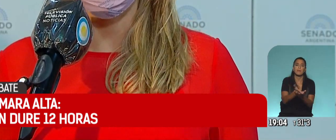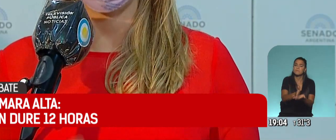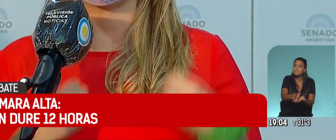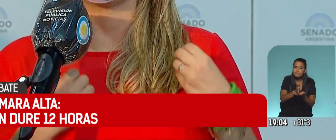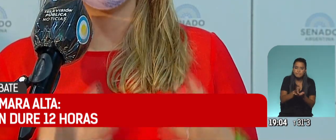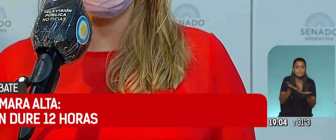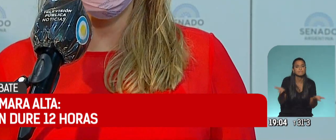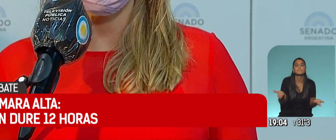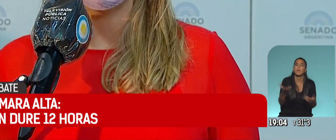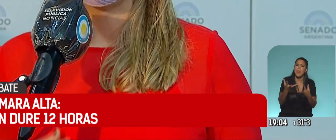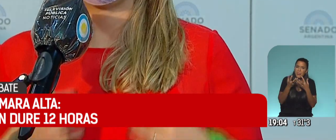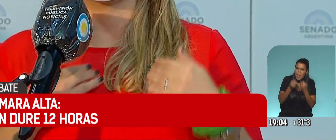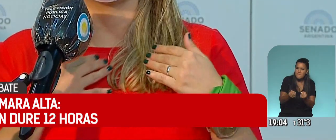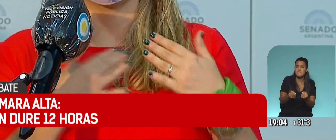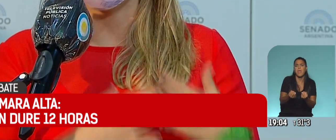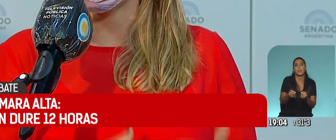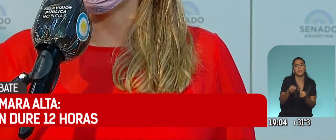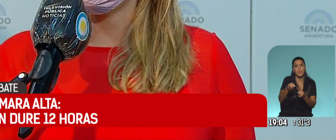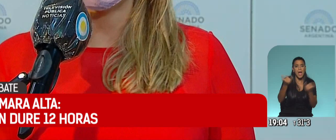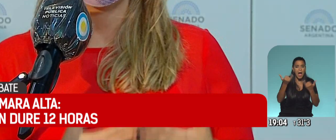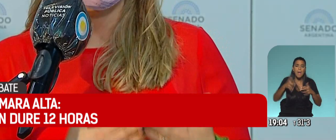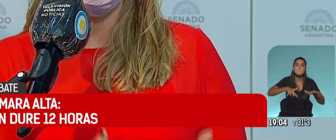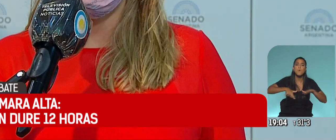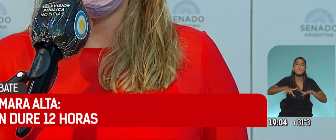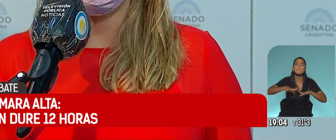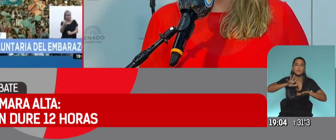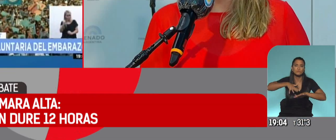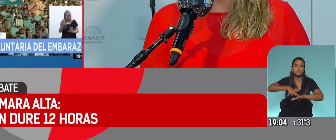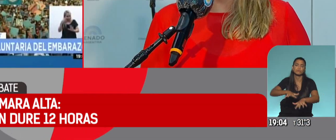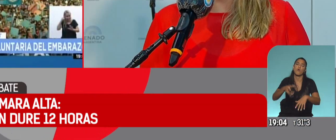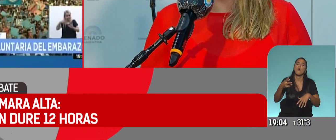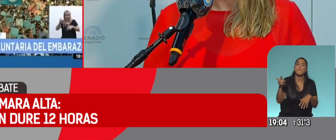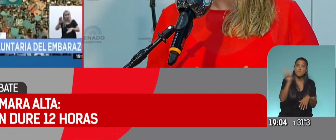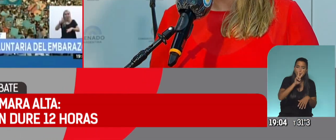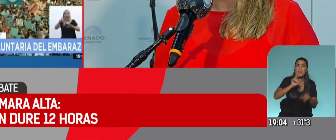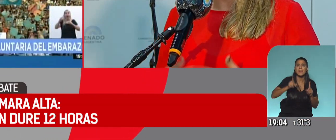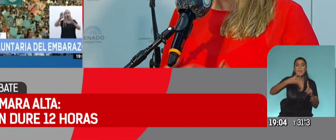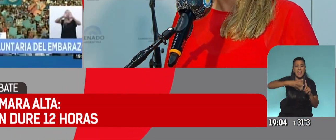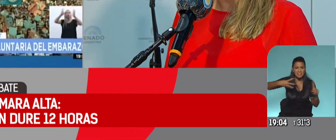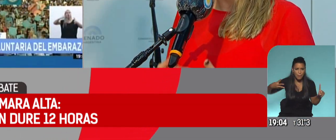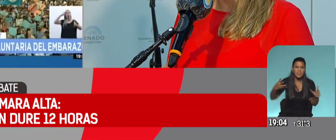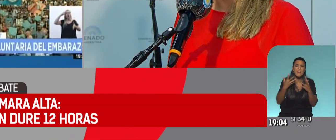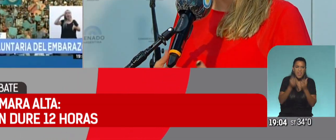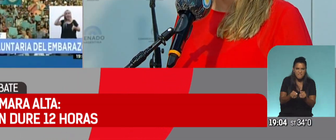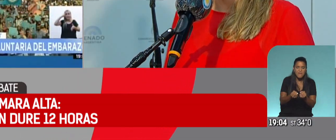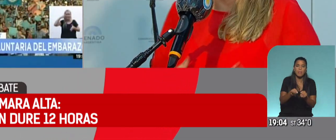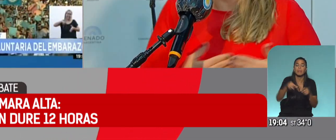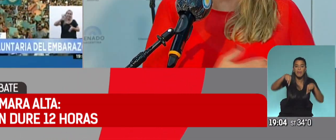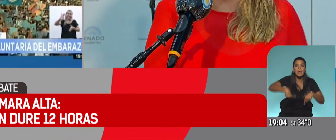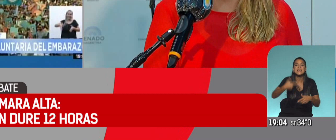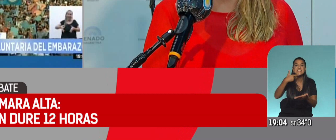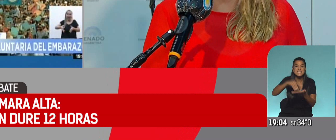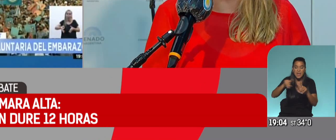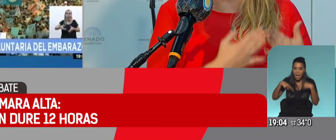construido, que ha defendido, que hay un movimiento de mujeres y personas LGBT que defiende y creo que es hora de que este Senado